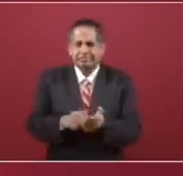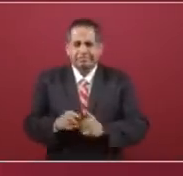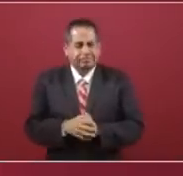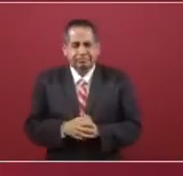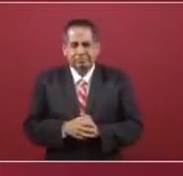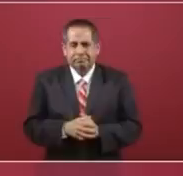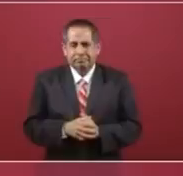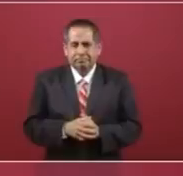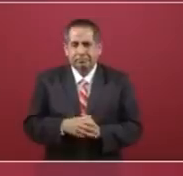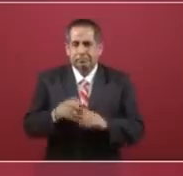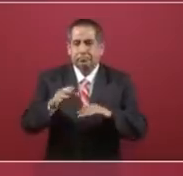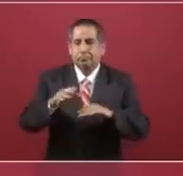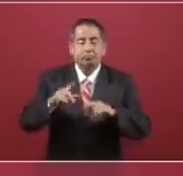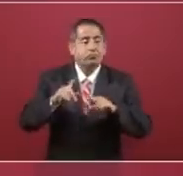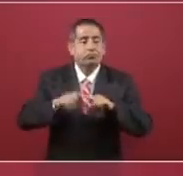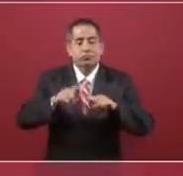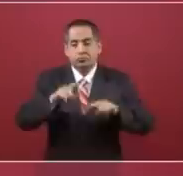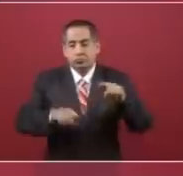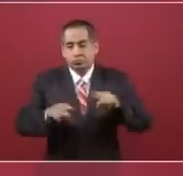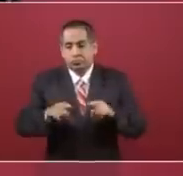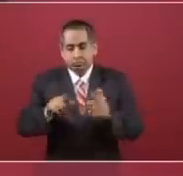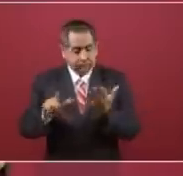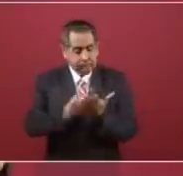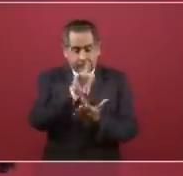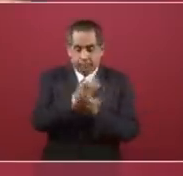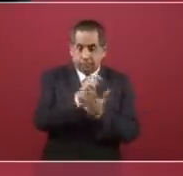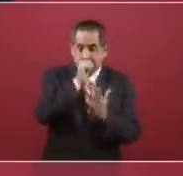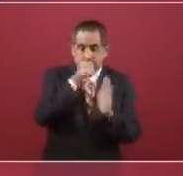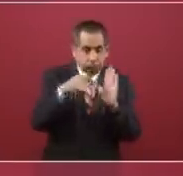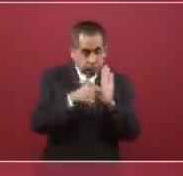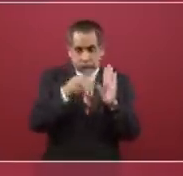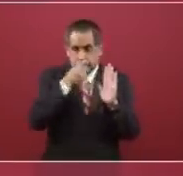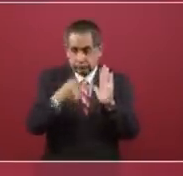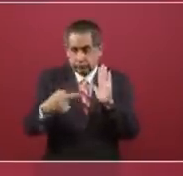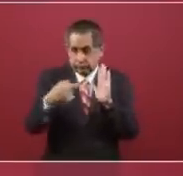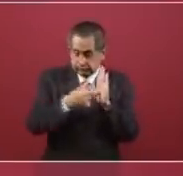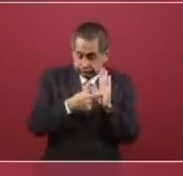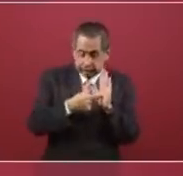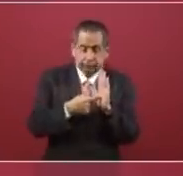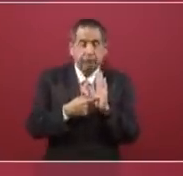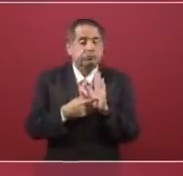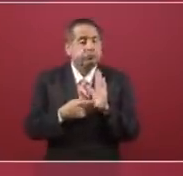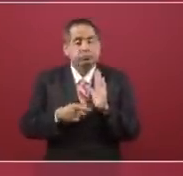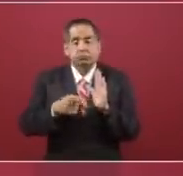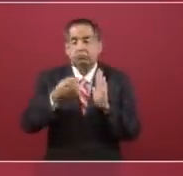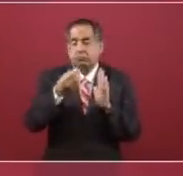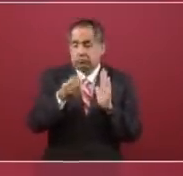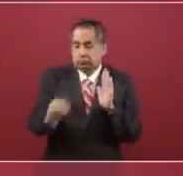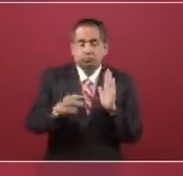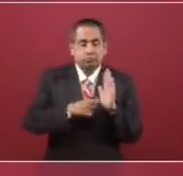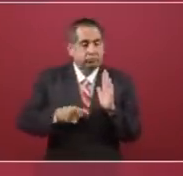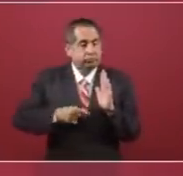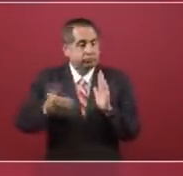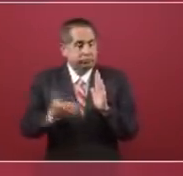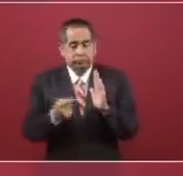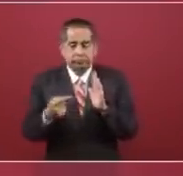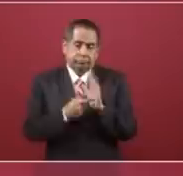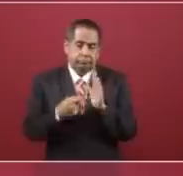No, no en todos los casos, cuando la ley lo establece y se tiene que hacer